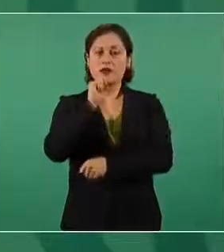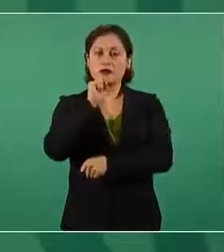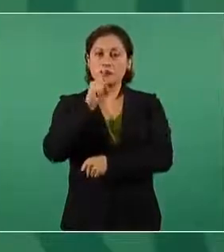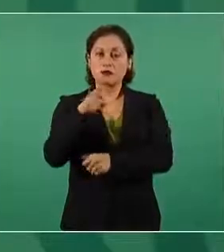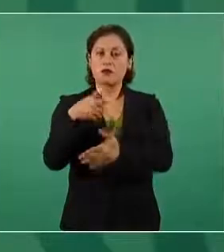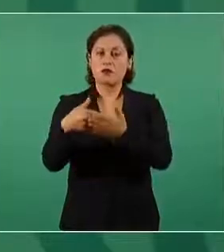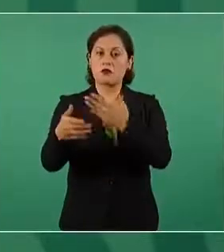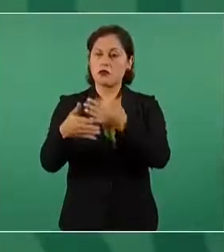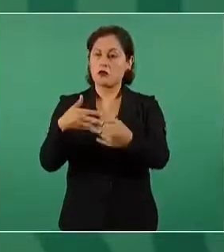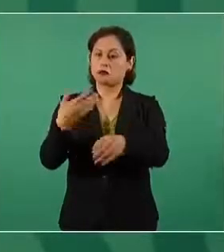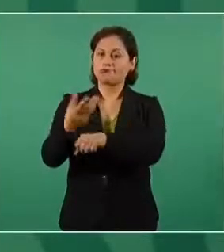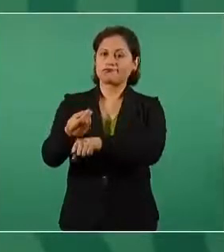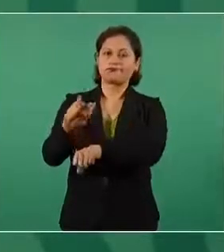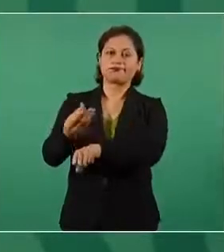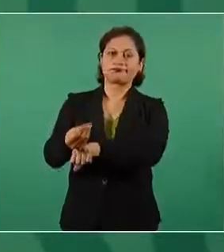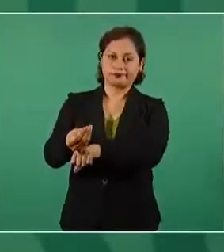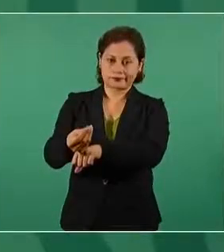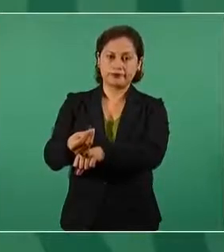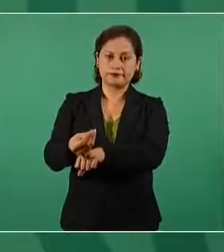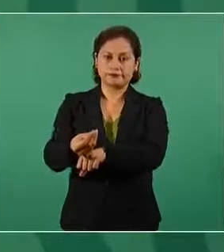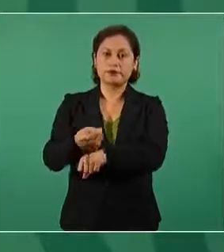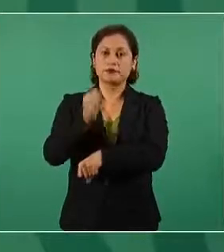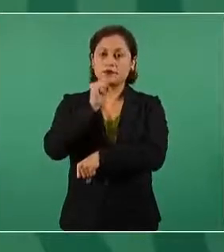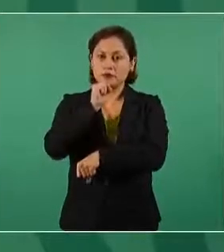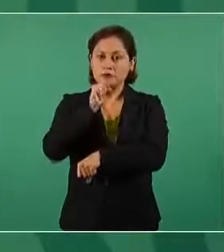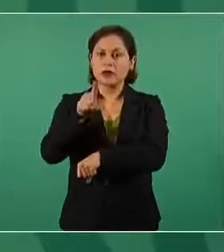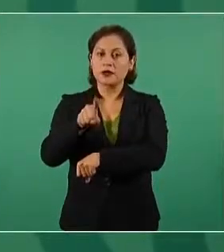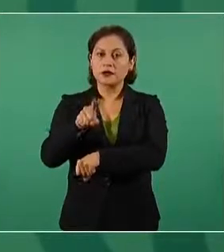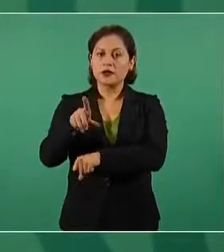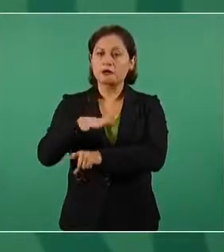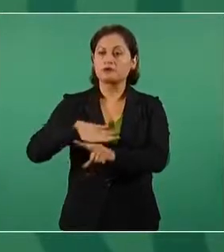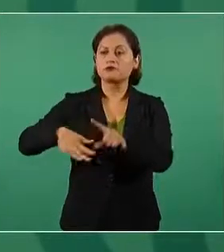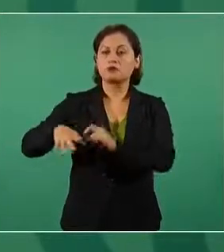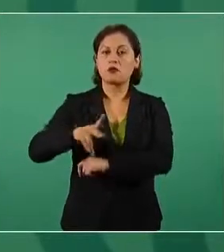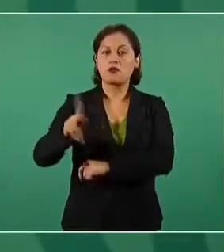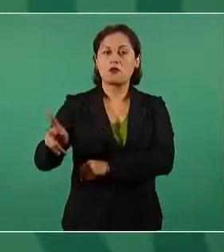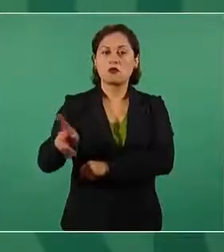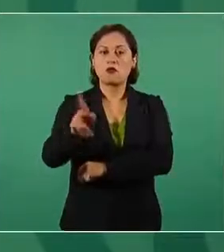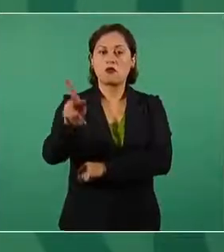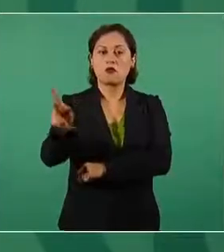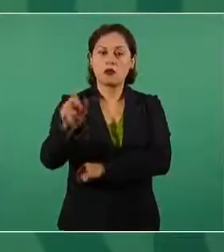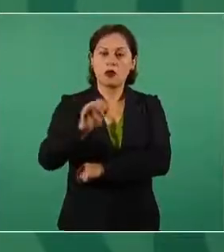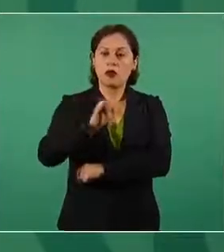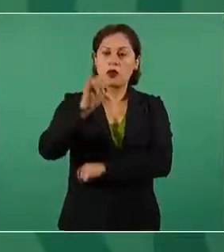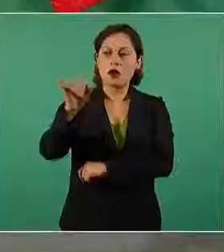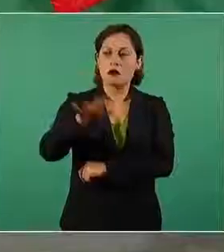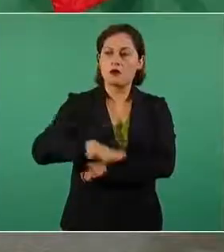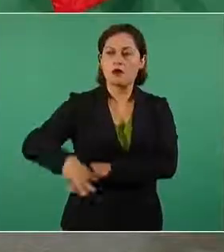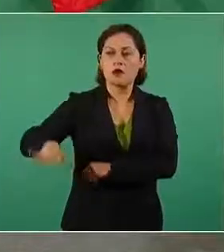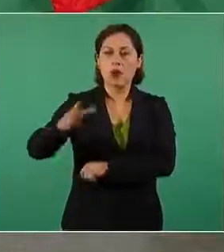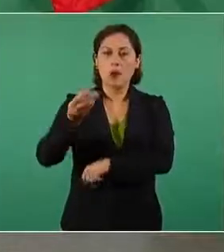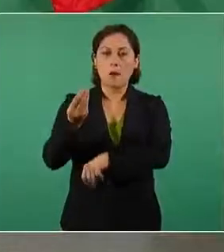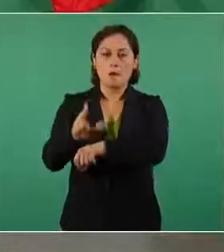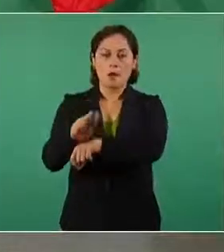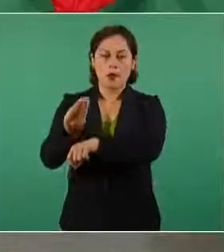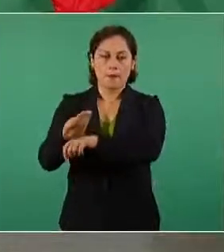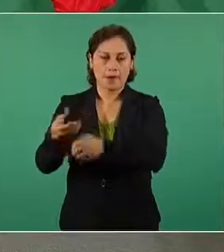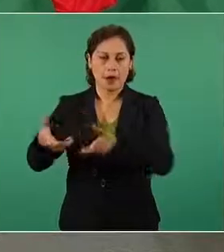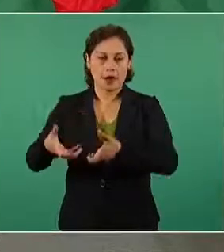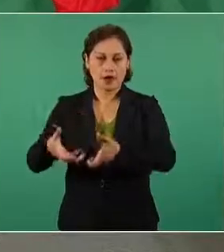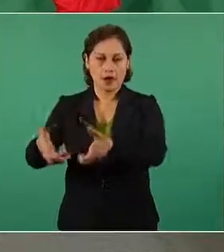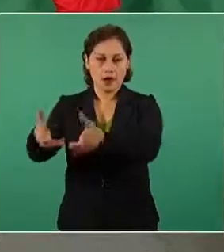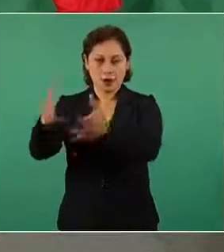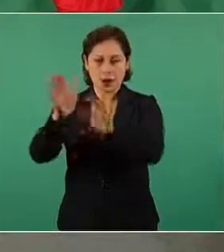de carreteras, caminos rurales. Se garantiza todo el presupuesto